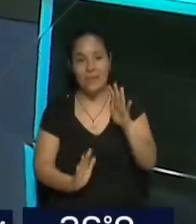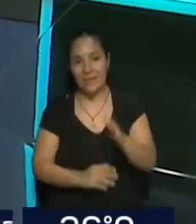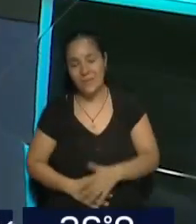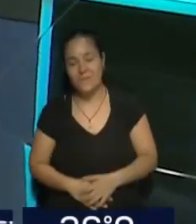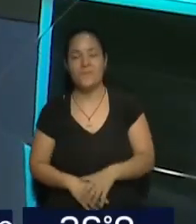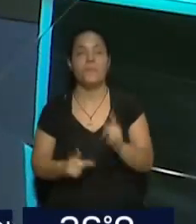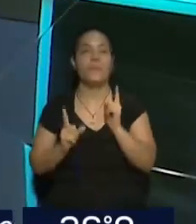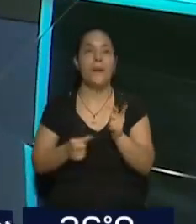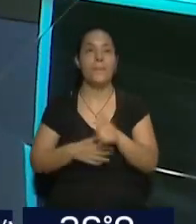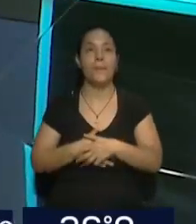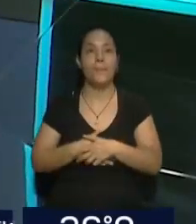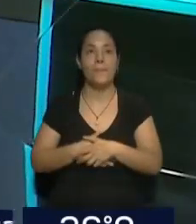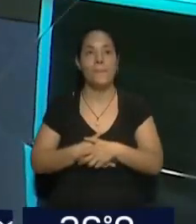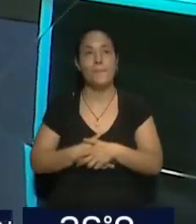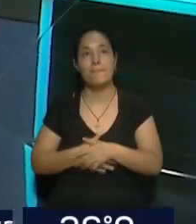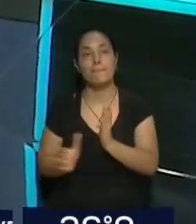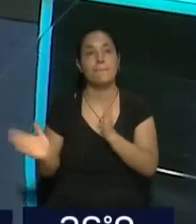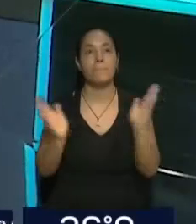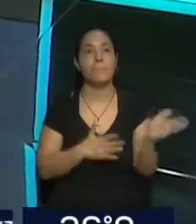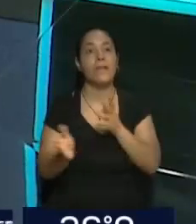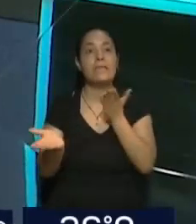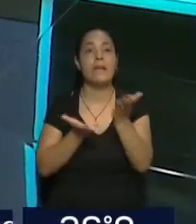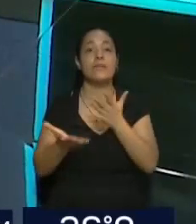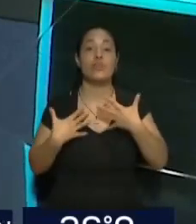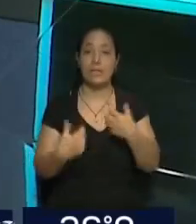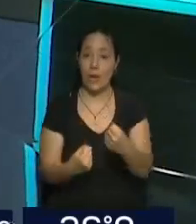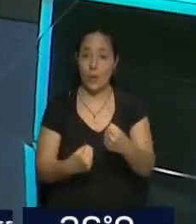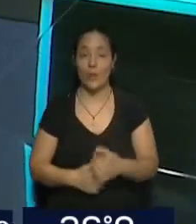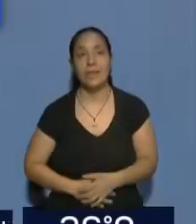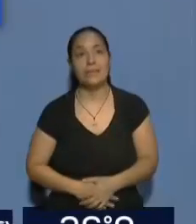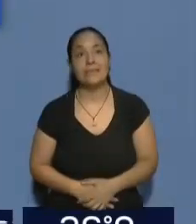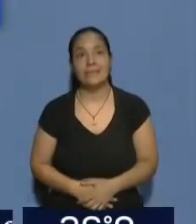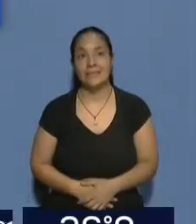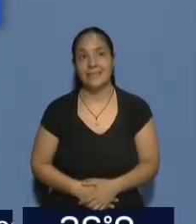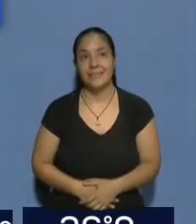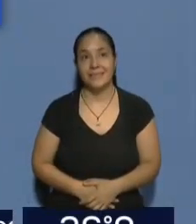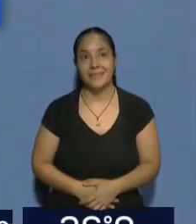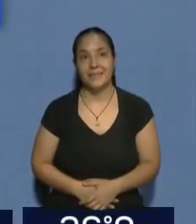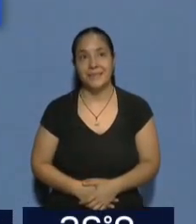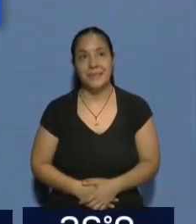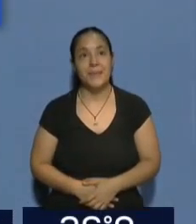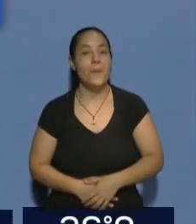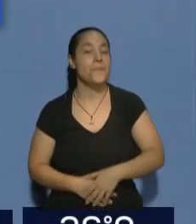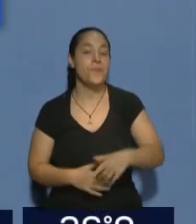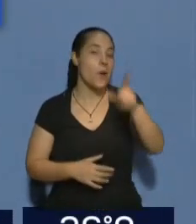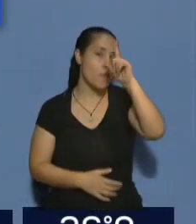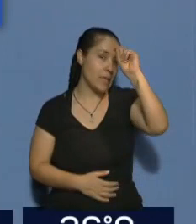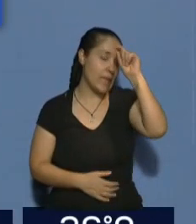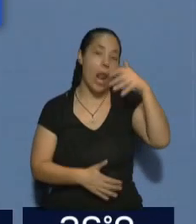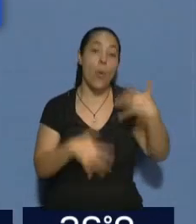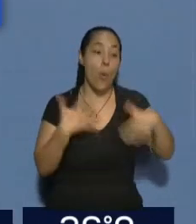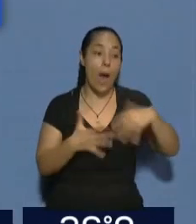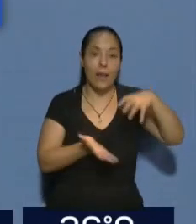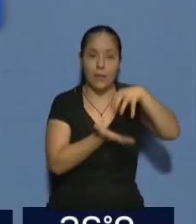placa lo que vemos es el servicio de salud, que por un lado reitera que las guardias hospitalarias van a estar funcionando,